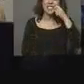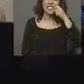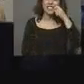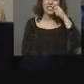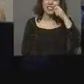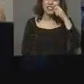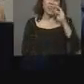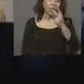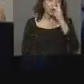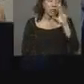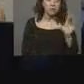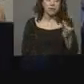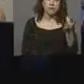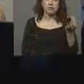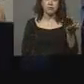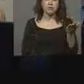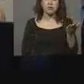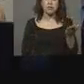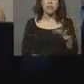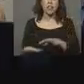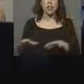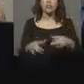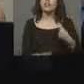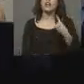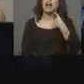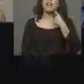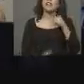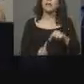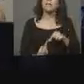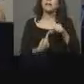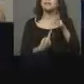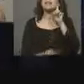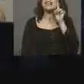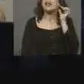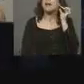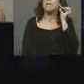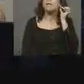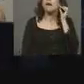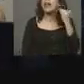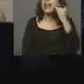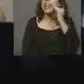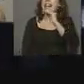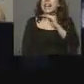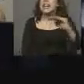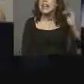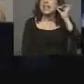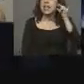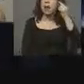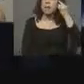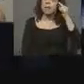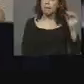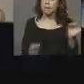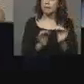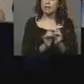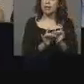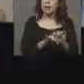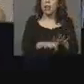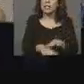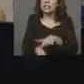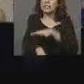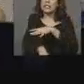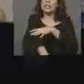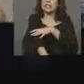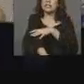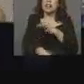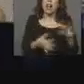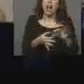una visibilización de prácticas que afectan principalmente a la mujer y niñas, a fin de destacar y sensibilizar